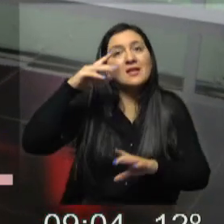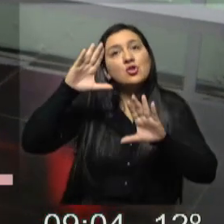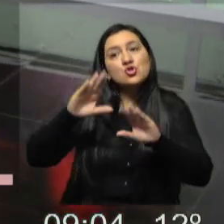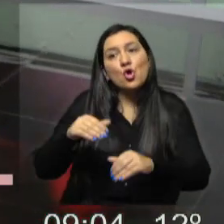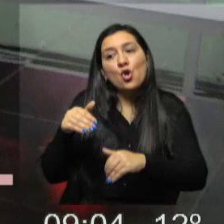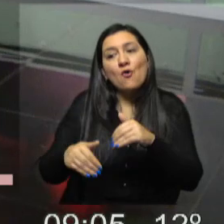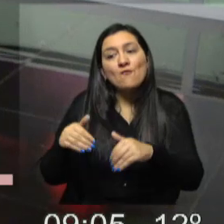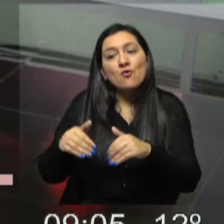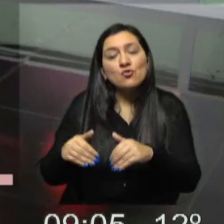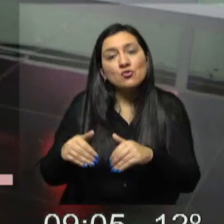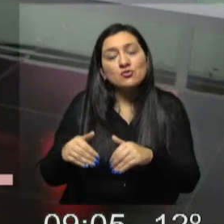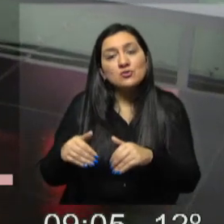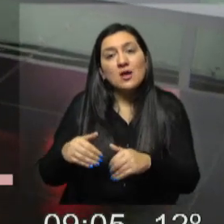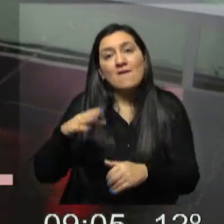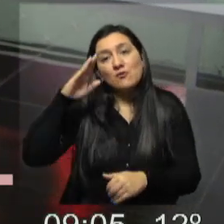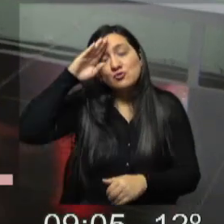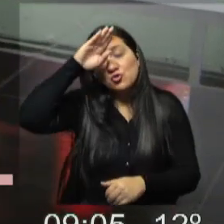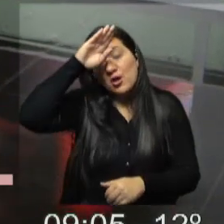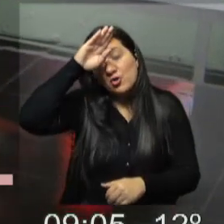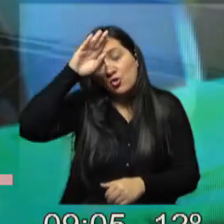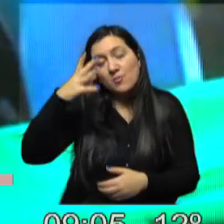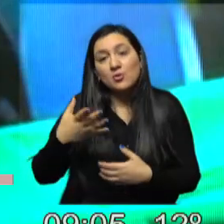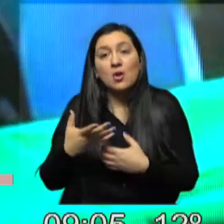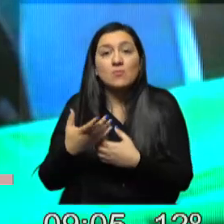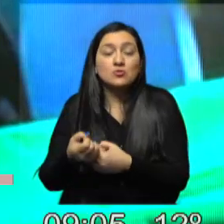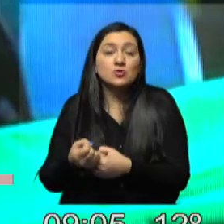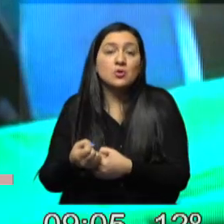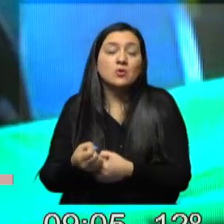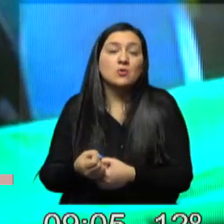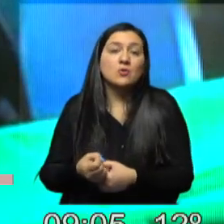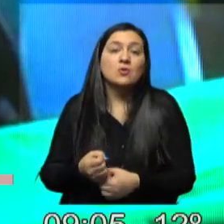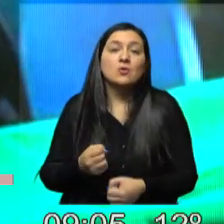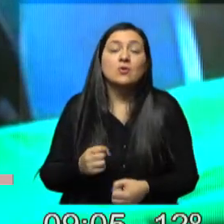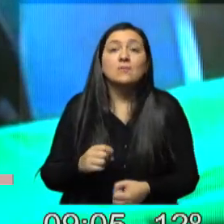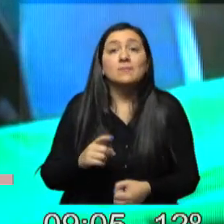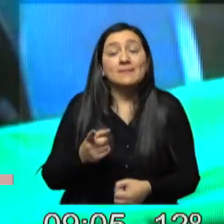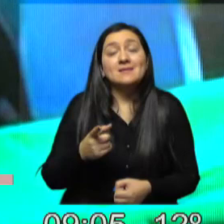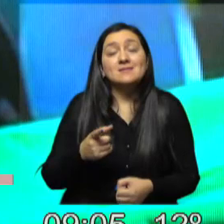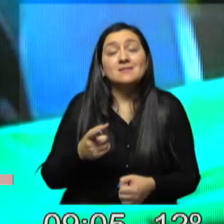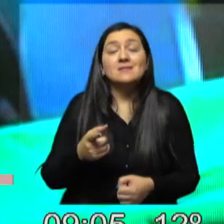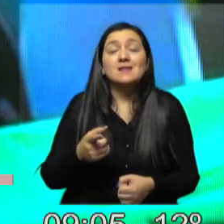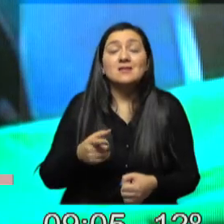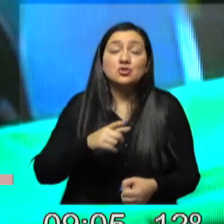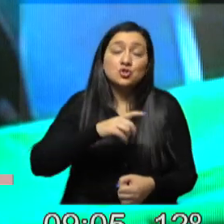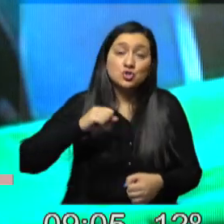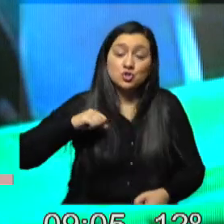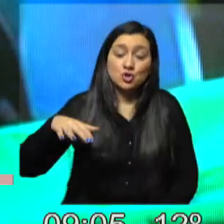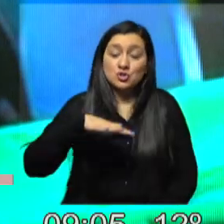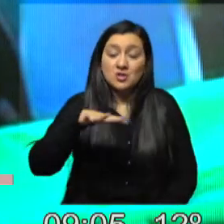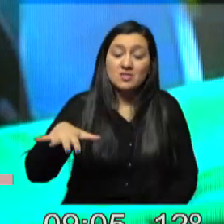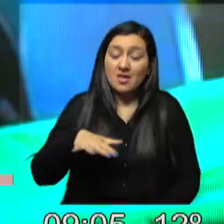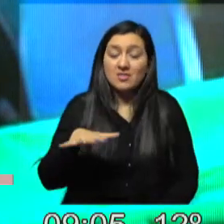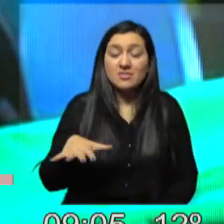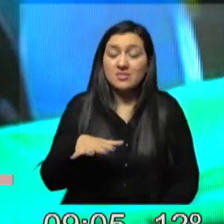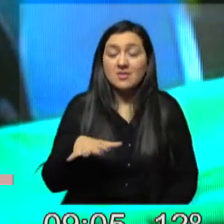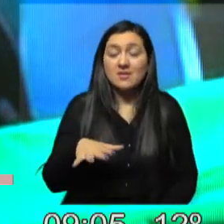es un voto bolsonarista. Claro. Probablemente ese otro corte, esa otra división de la sociedad brasileña de negación al